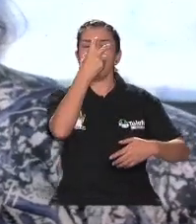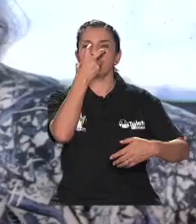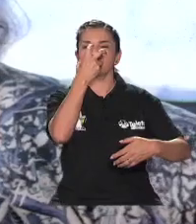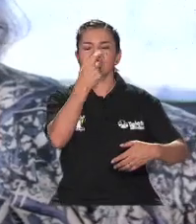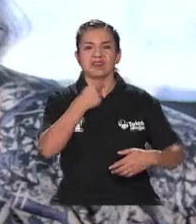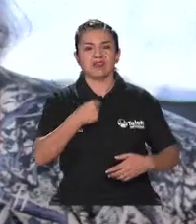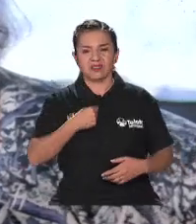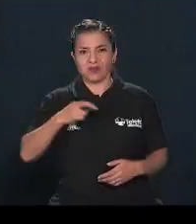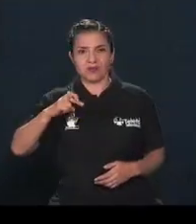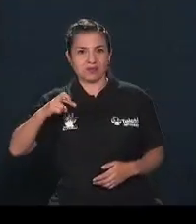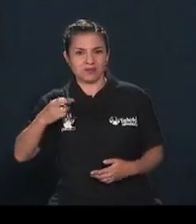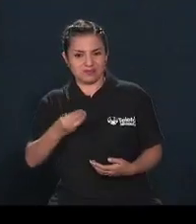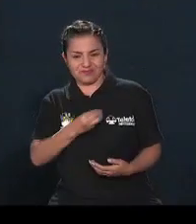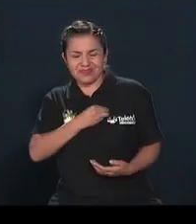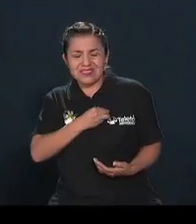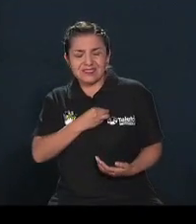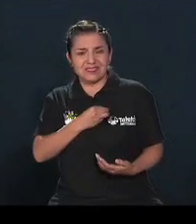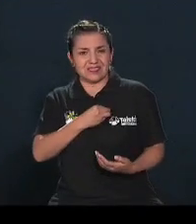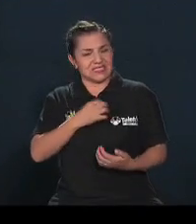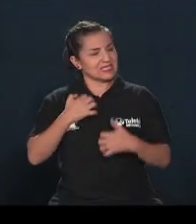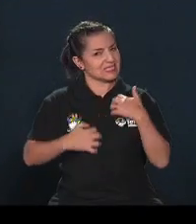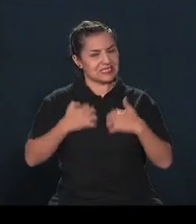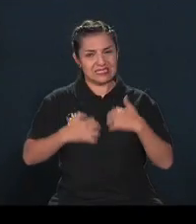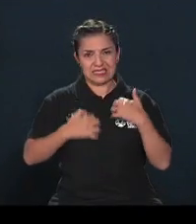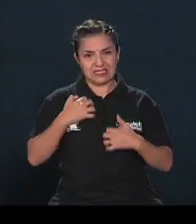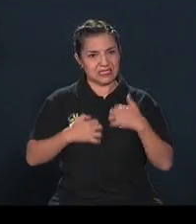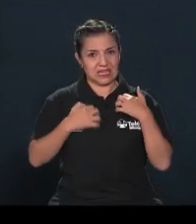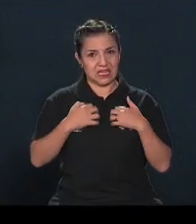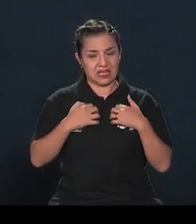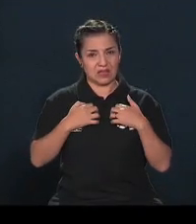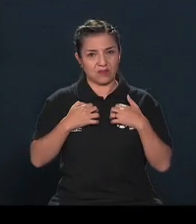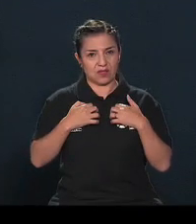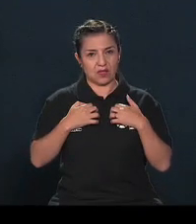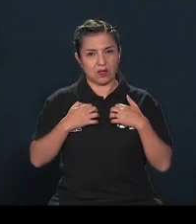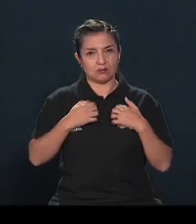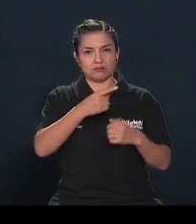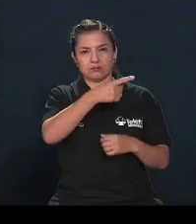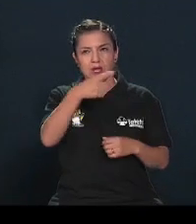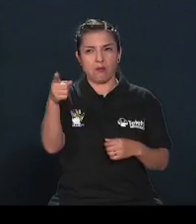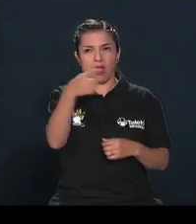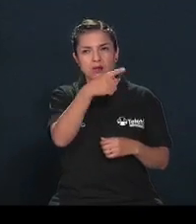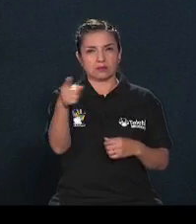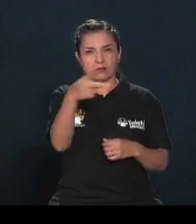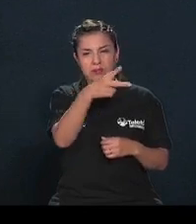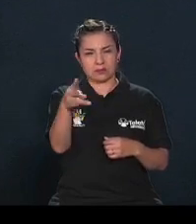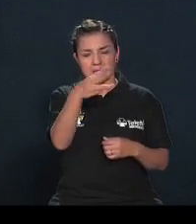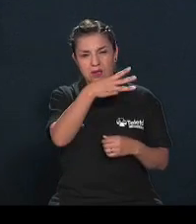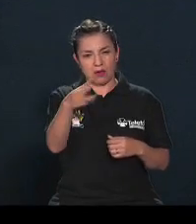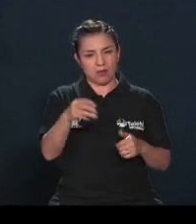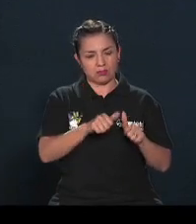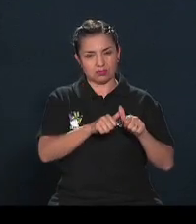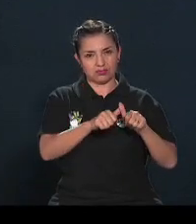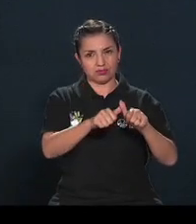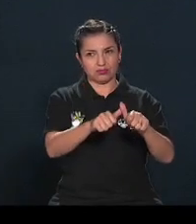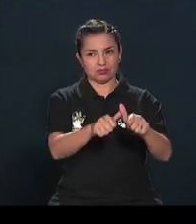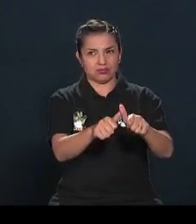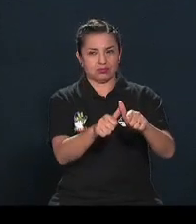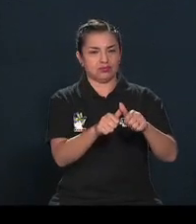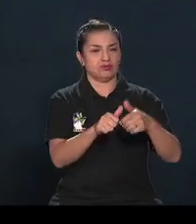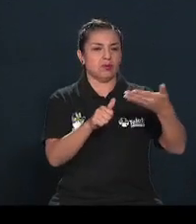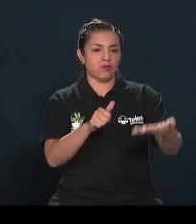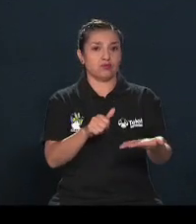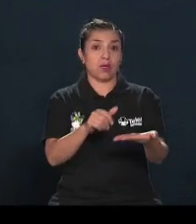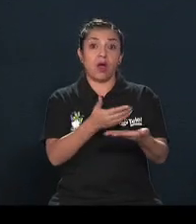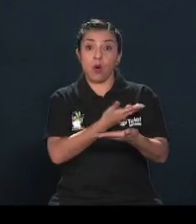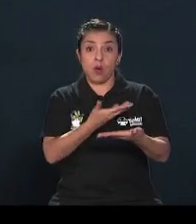un papá le puede dar. Tuvo varias semanas en la UCI, después la cambiaron a la UTI, hasta que la dieron de alta. No